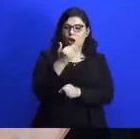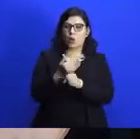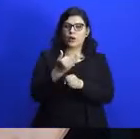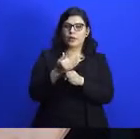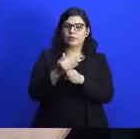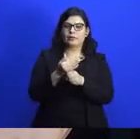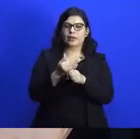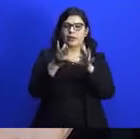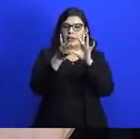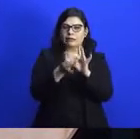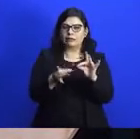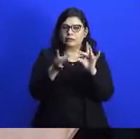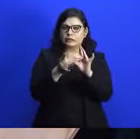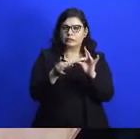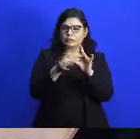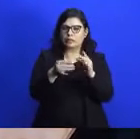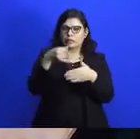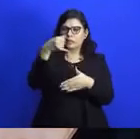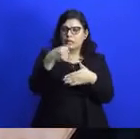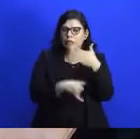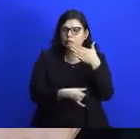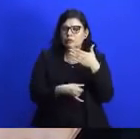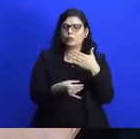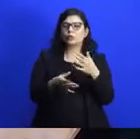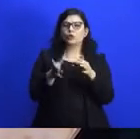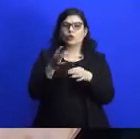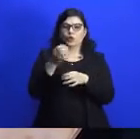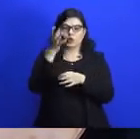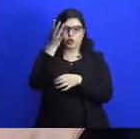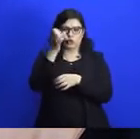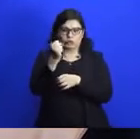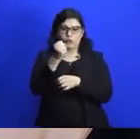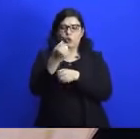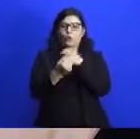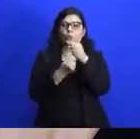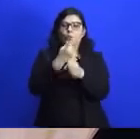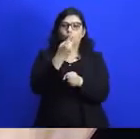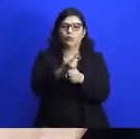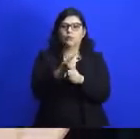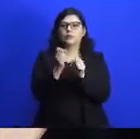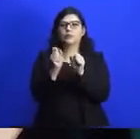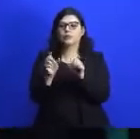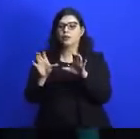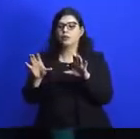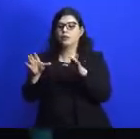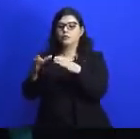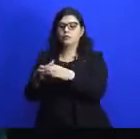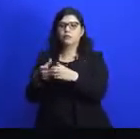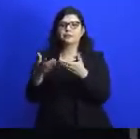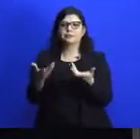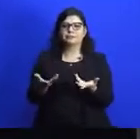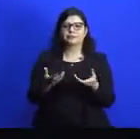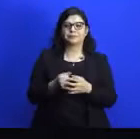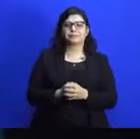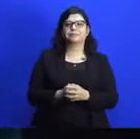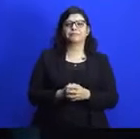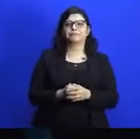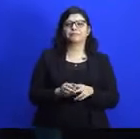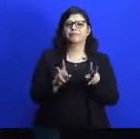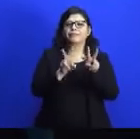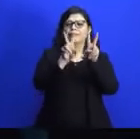más en el concepto de oportunidad y comunidad. ¿Y a qué nos referimos con el concepto de